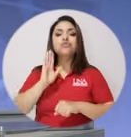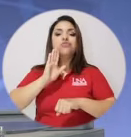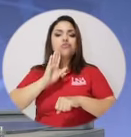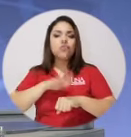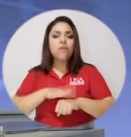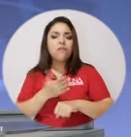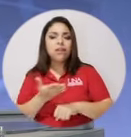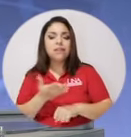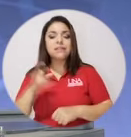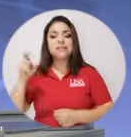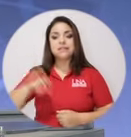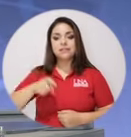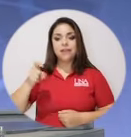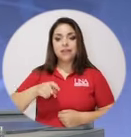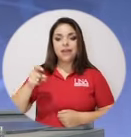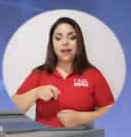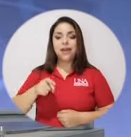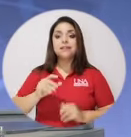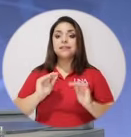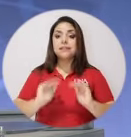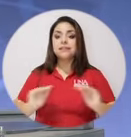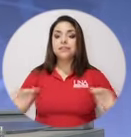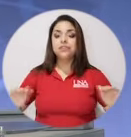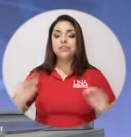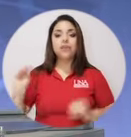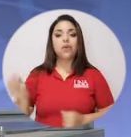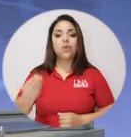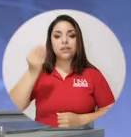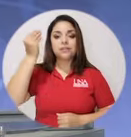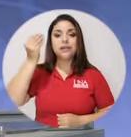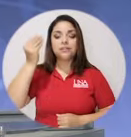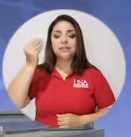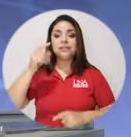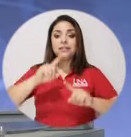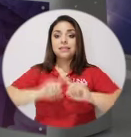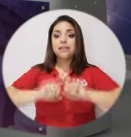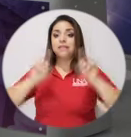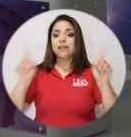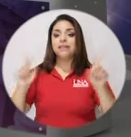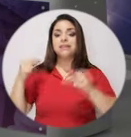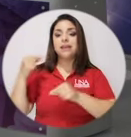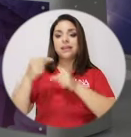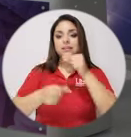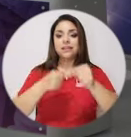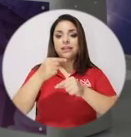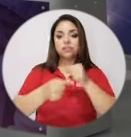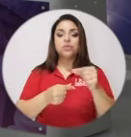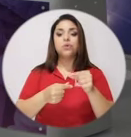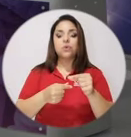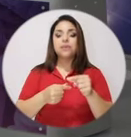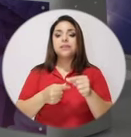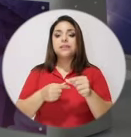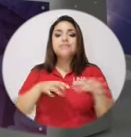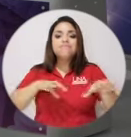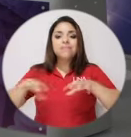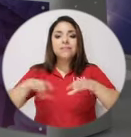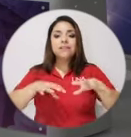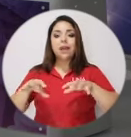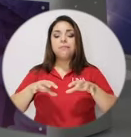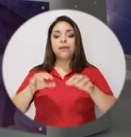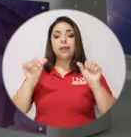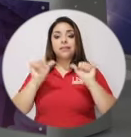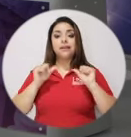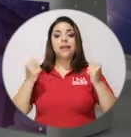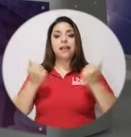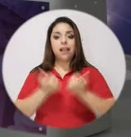¿verdad?, esas necesidades de niños, niñas y adolescentes, esas diferencias en las generaciones, ¿verdad?, en la